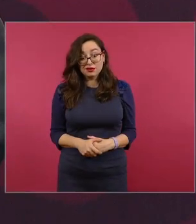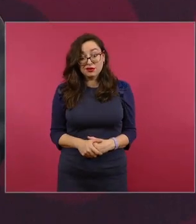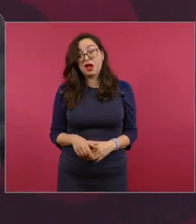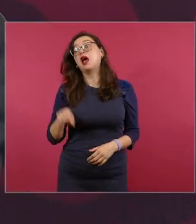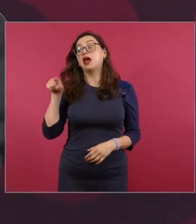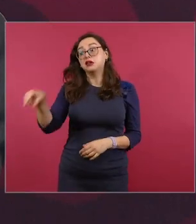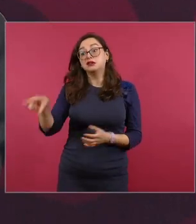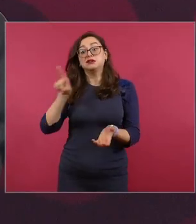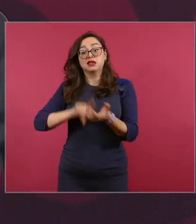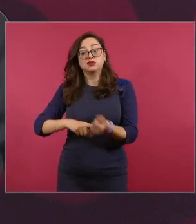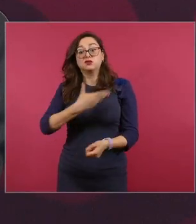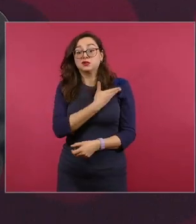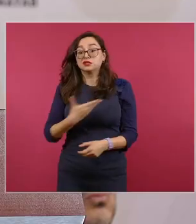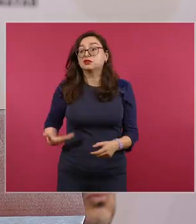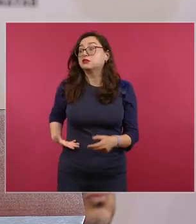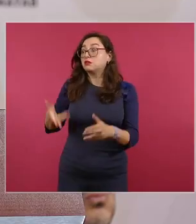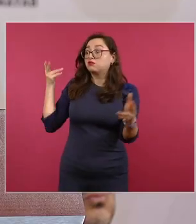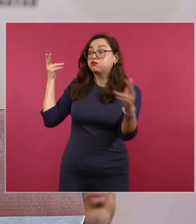al presidente de Haití,